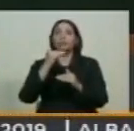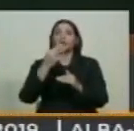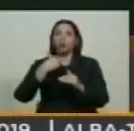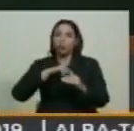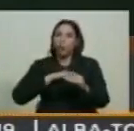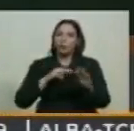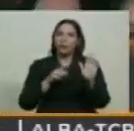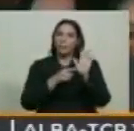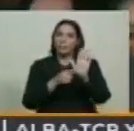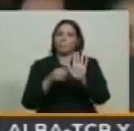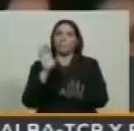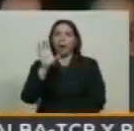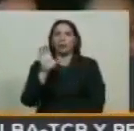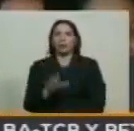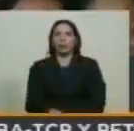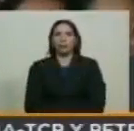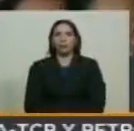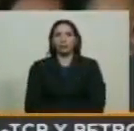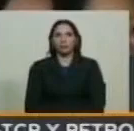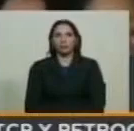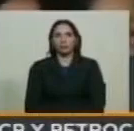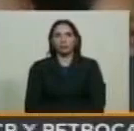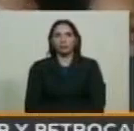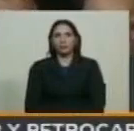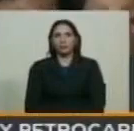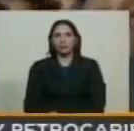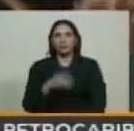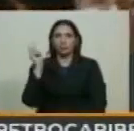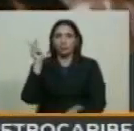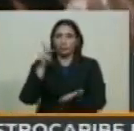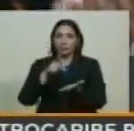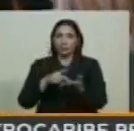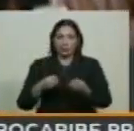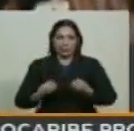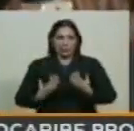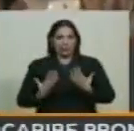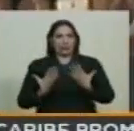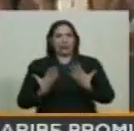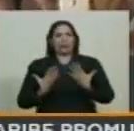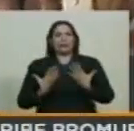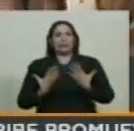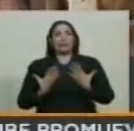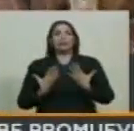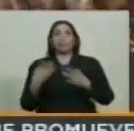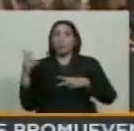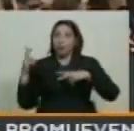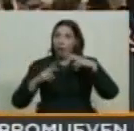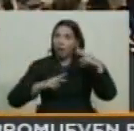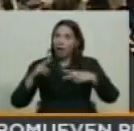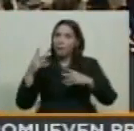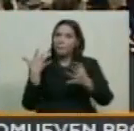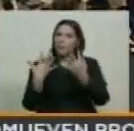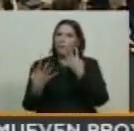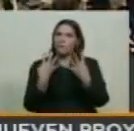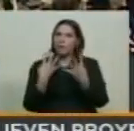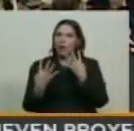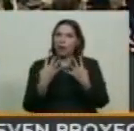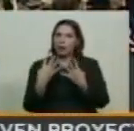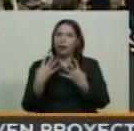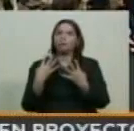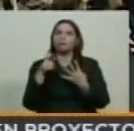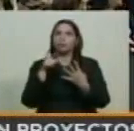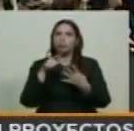patria. Vengo realmente conmovida de la expoferia productiva de las escuelas